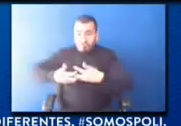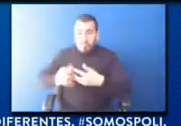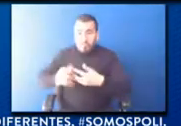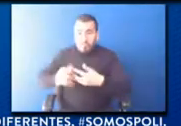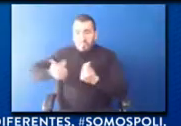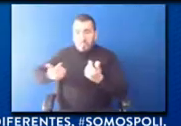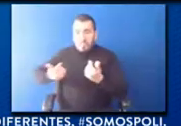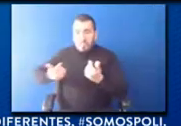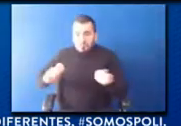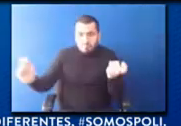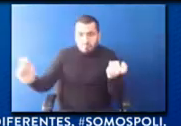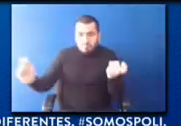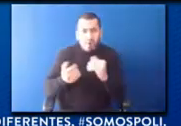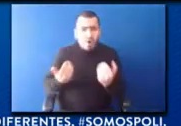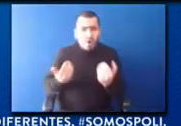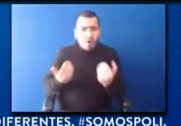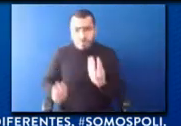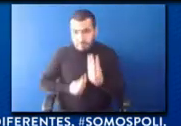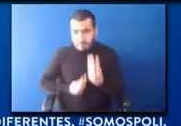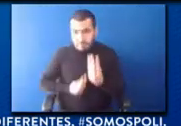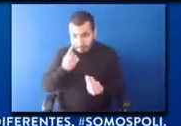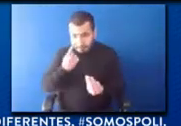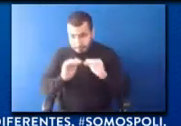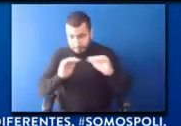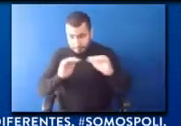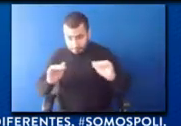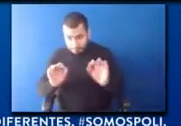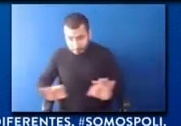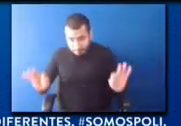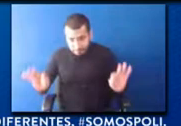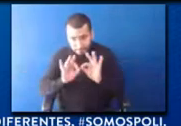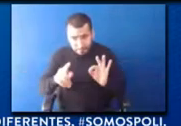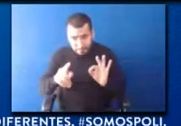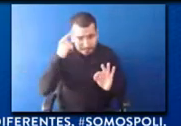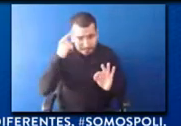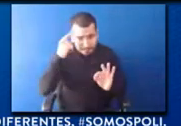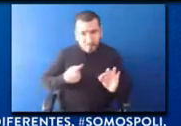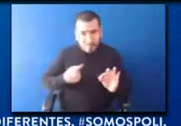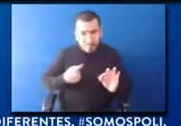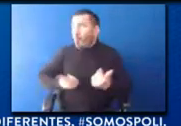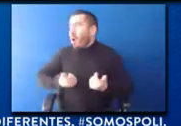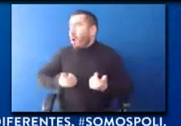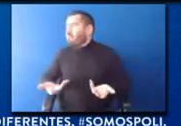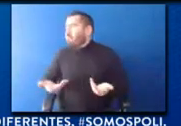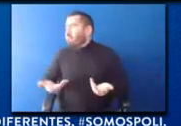industria financiera, lo primero que se nos viene a la cabeza no solamente es la ortodoxia y la formalidad,